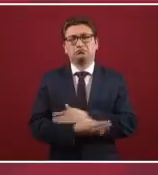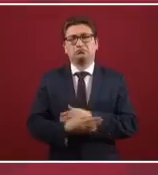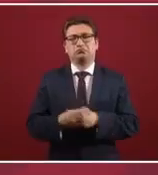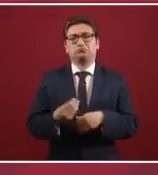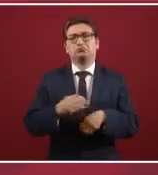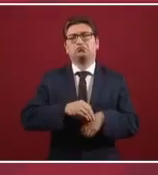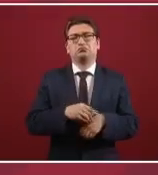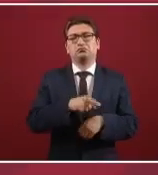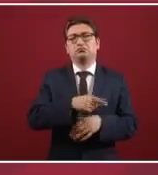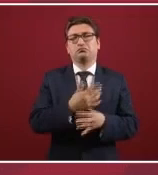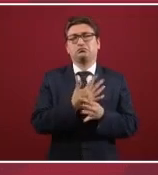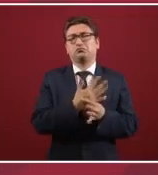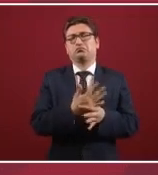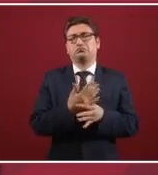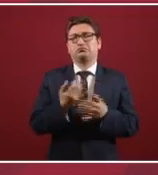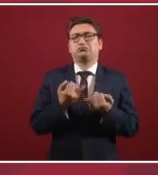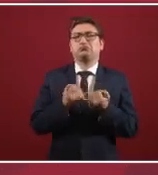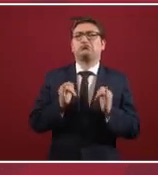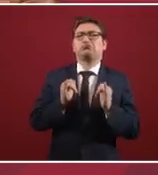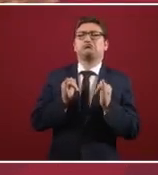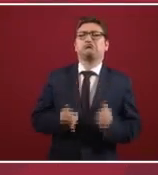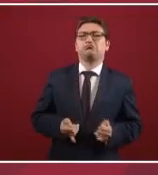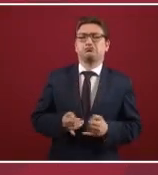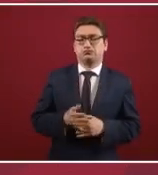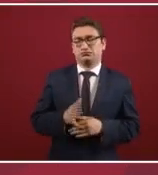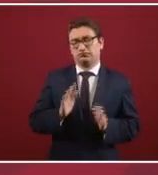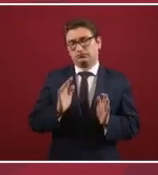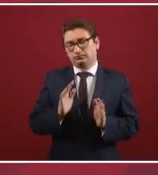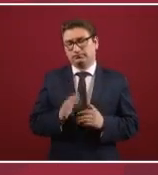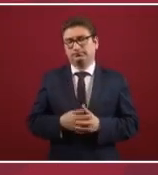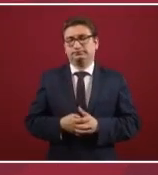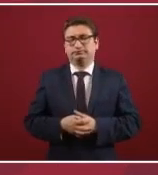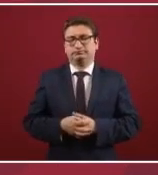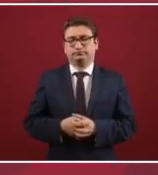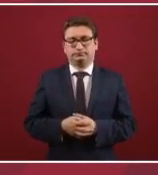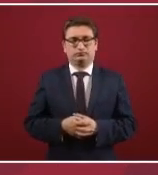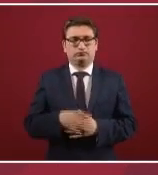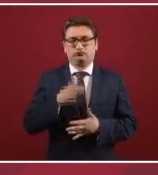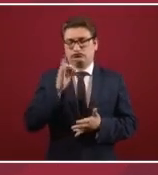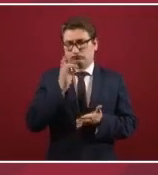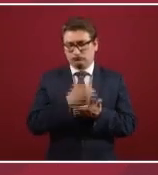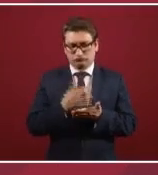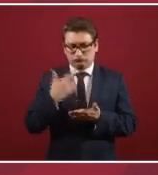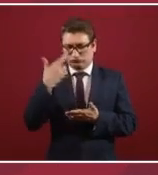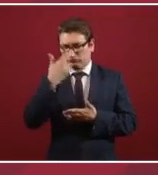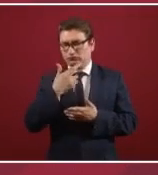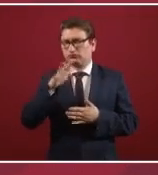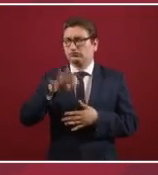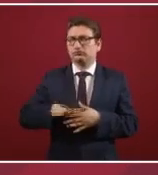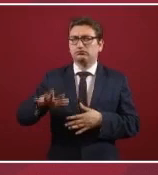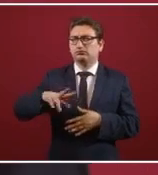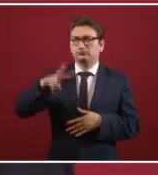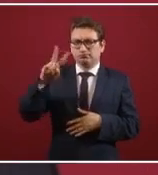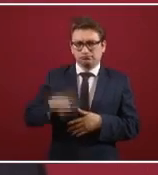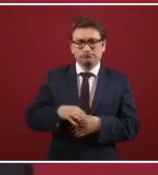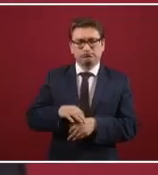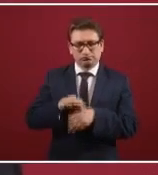independientes entonces nada más es análisis de la realidad